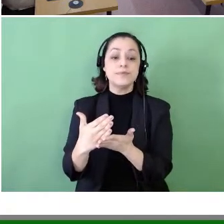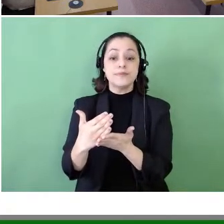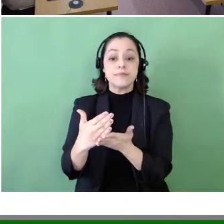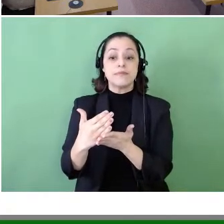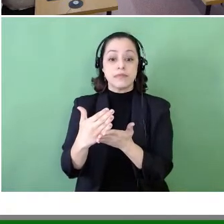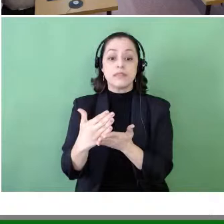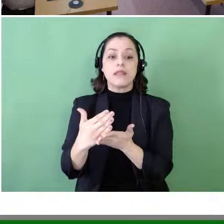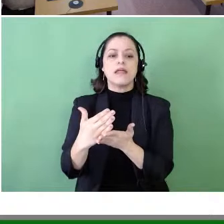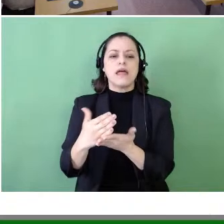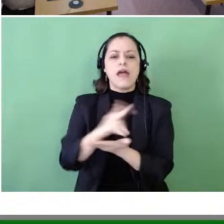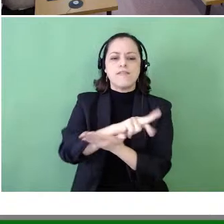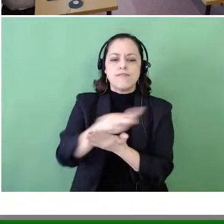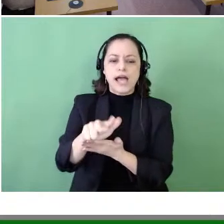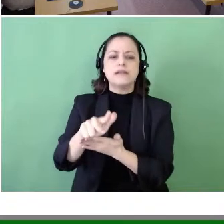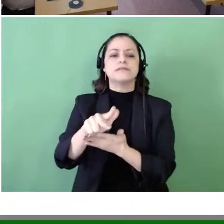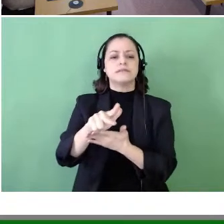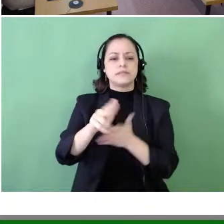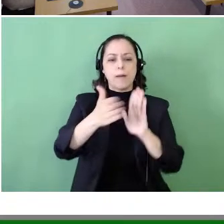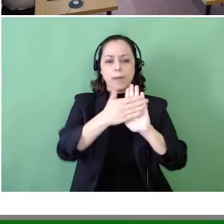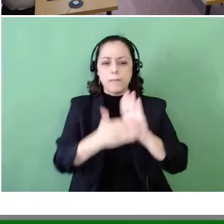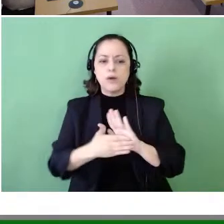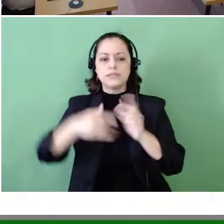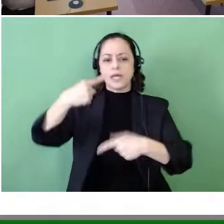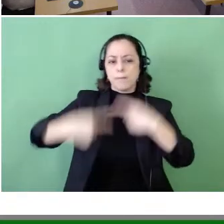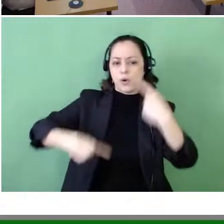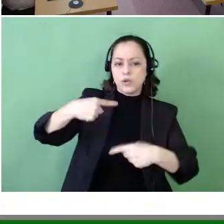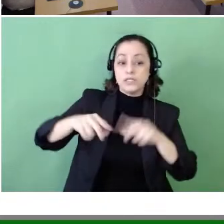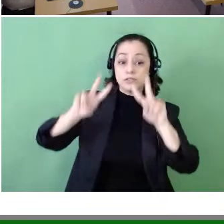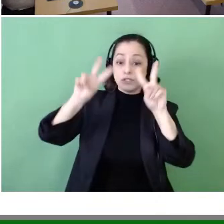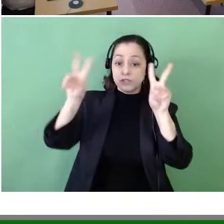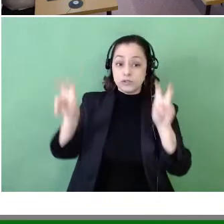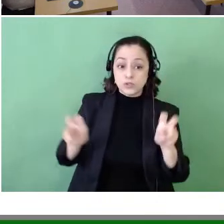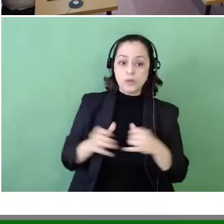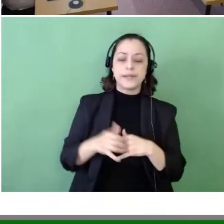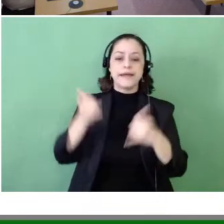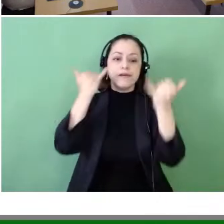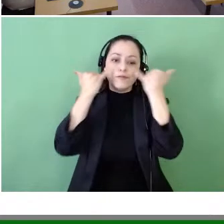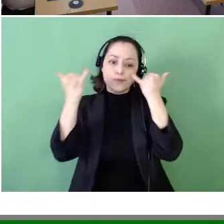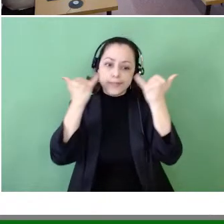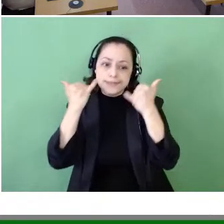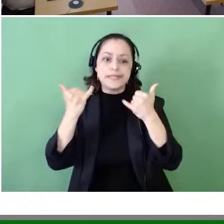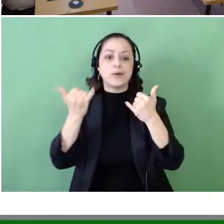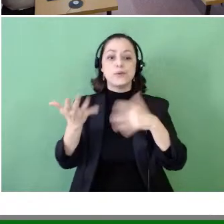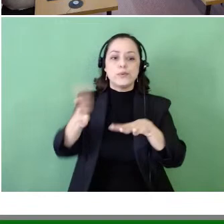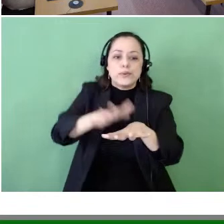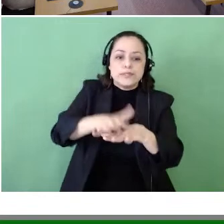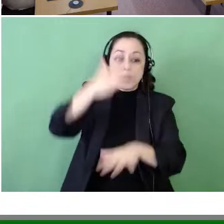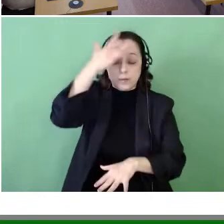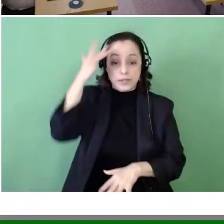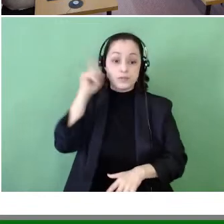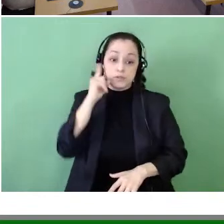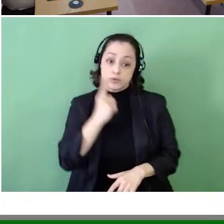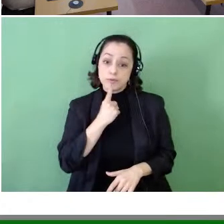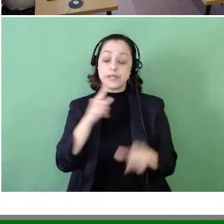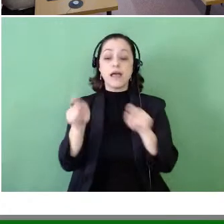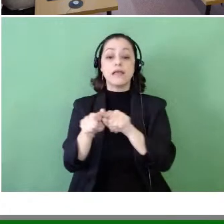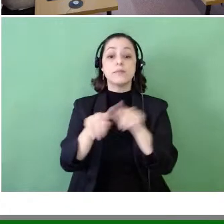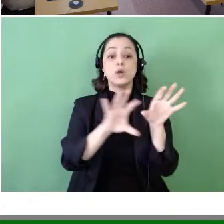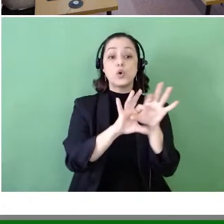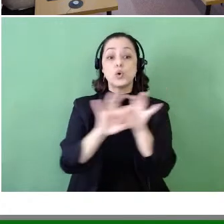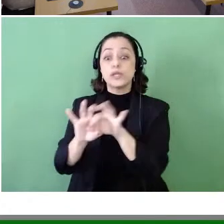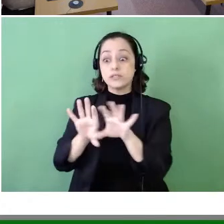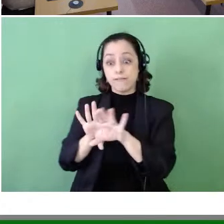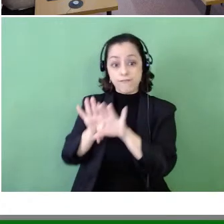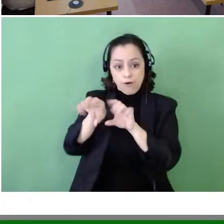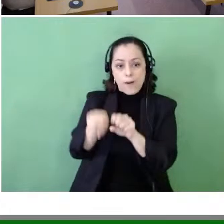varios desarrollos políticos acerca de formación, de inclusión de personas sordas y de contexto de formación